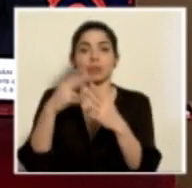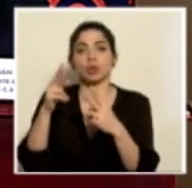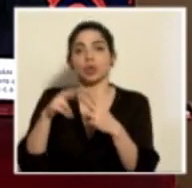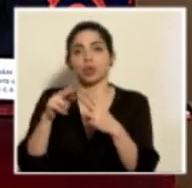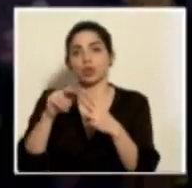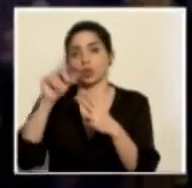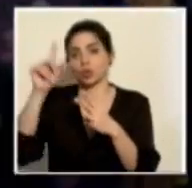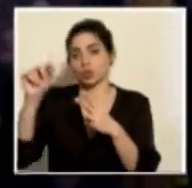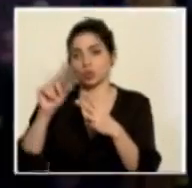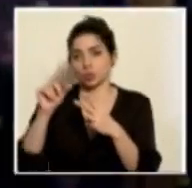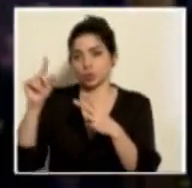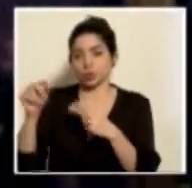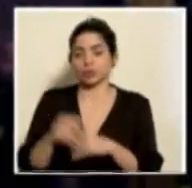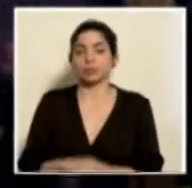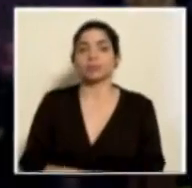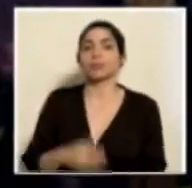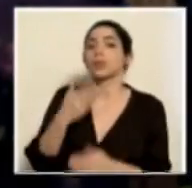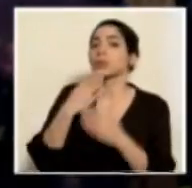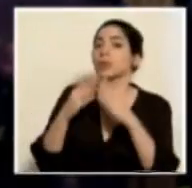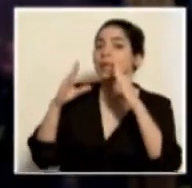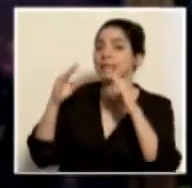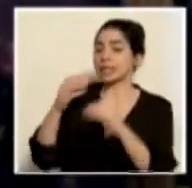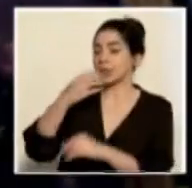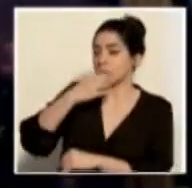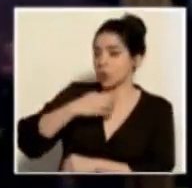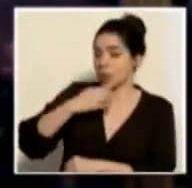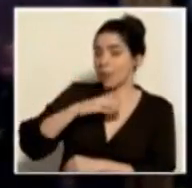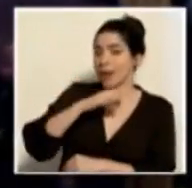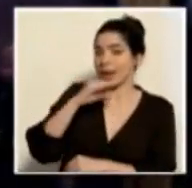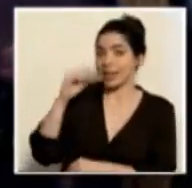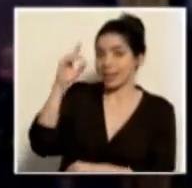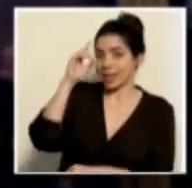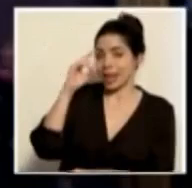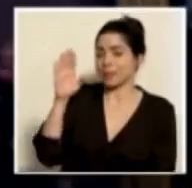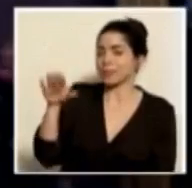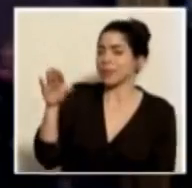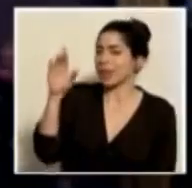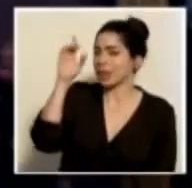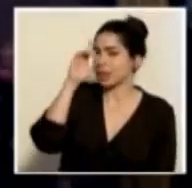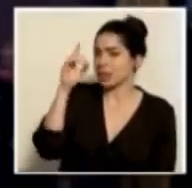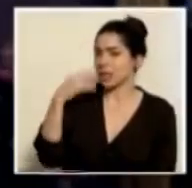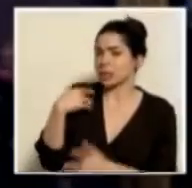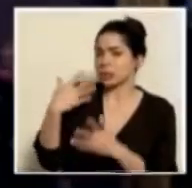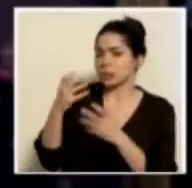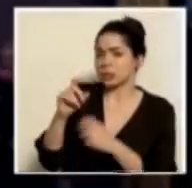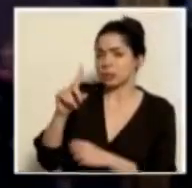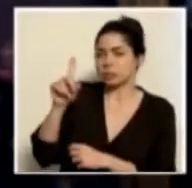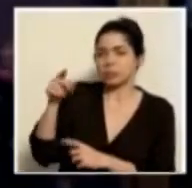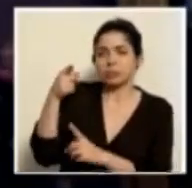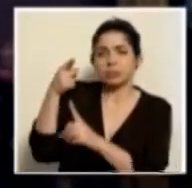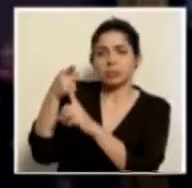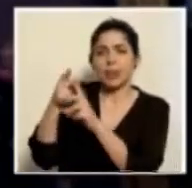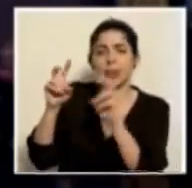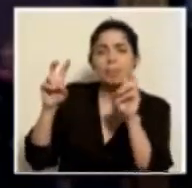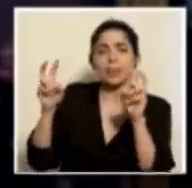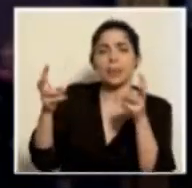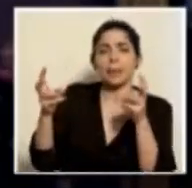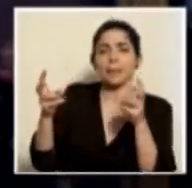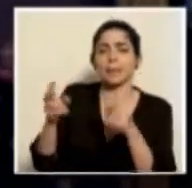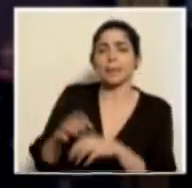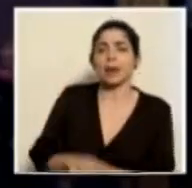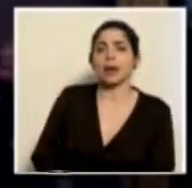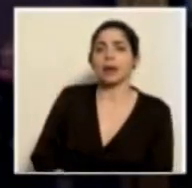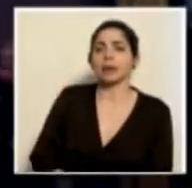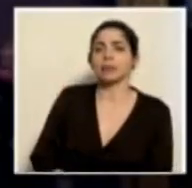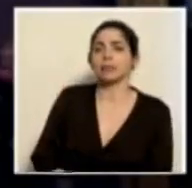remota. Muy buenas tardes, don Román y don Daniel. Don Daniel, yo quería darle seguimiento al tema